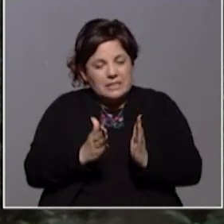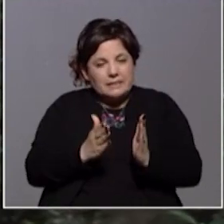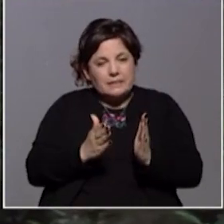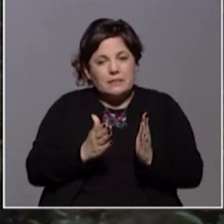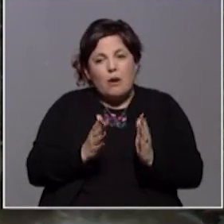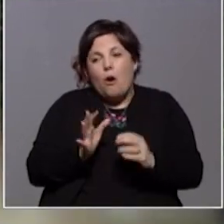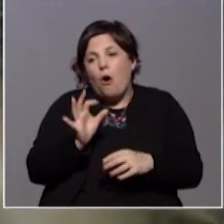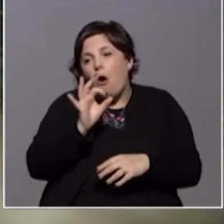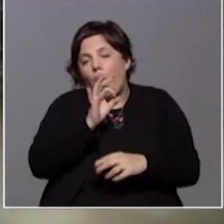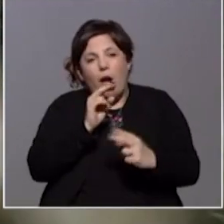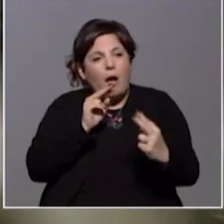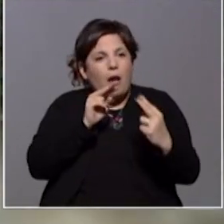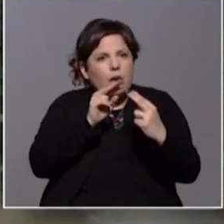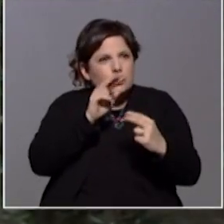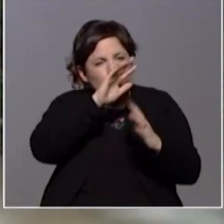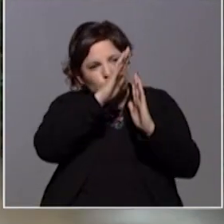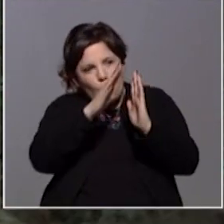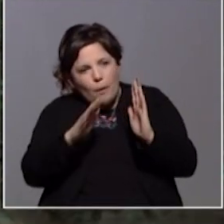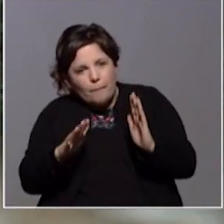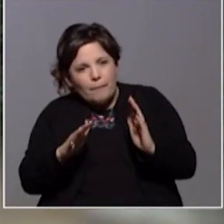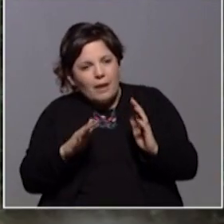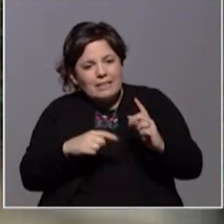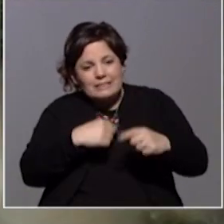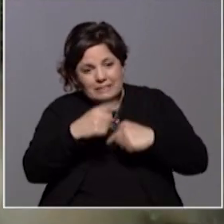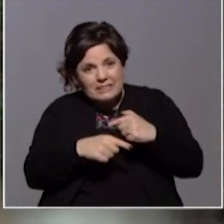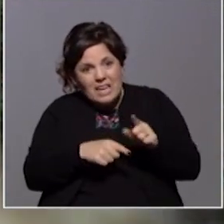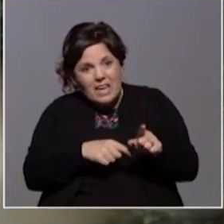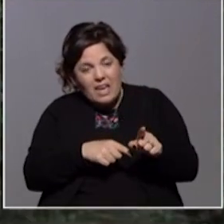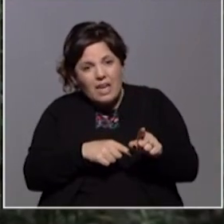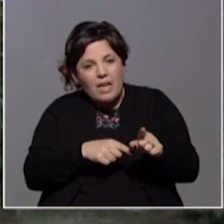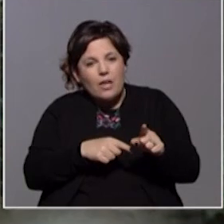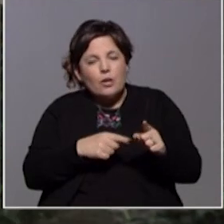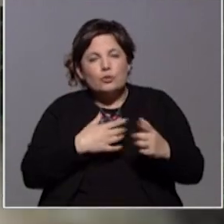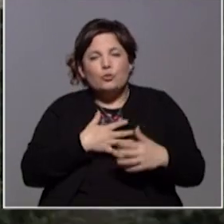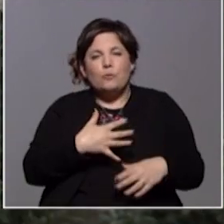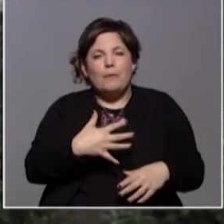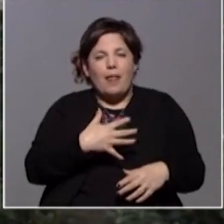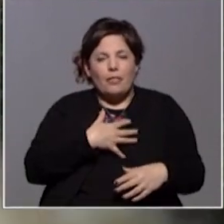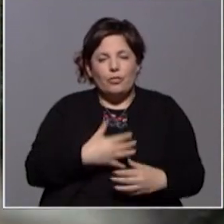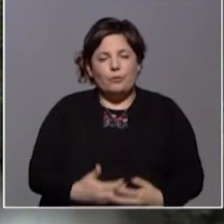O me encuentre con su sombra, que sigue allí, suspirando.